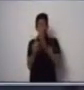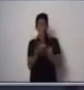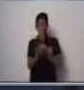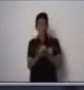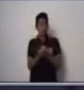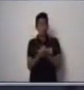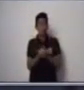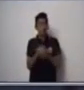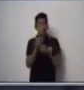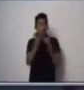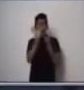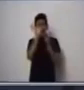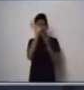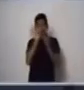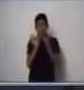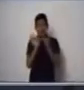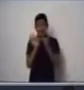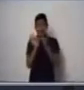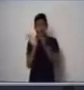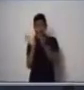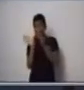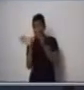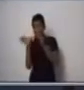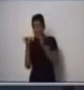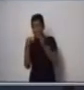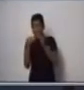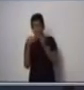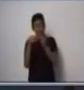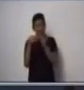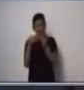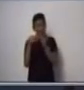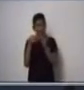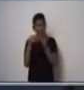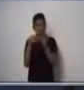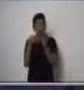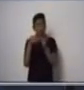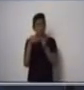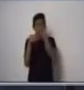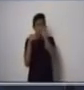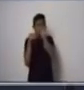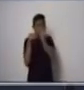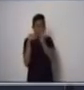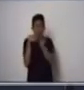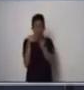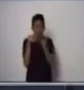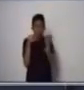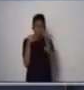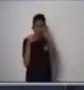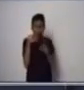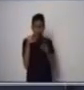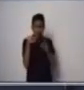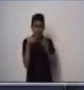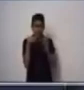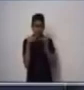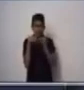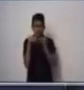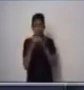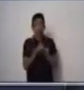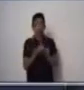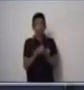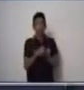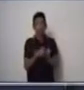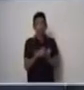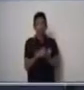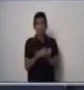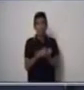Marcamos que sea muy marcado este doblez para que todo nos salga perfecto. Muy